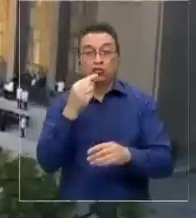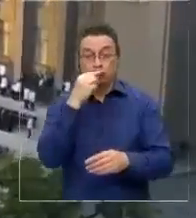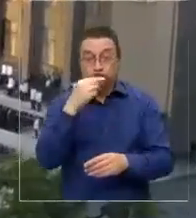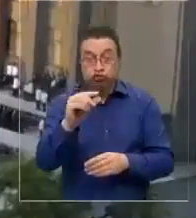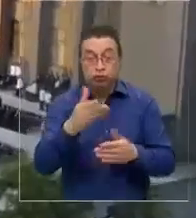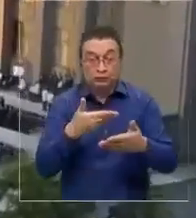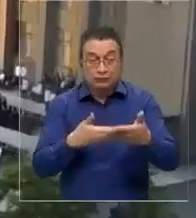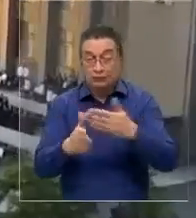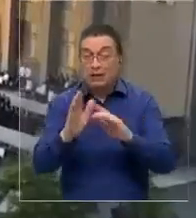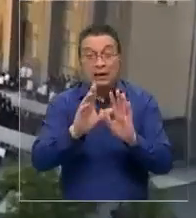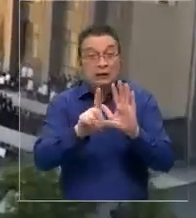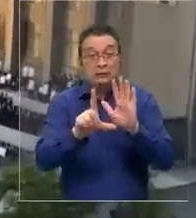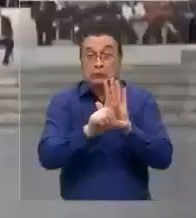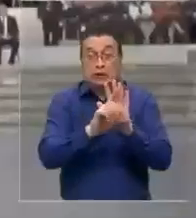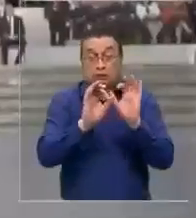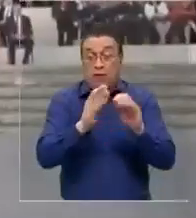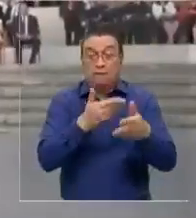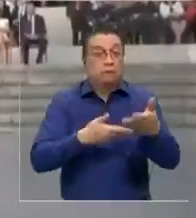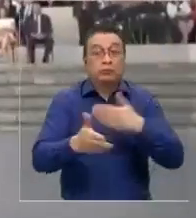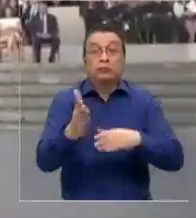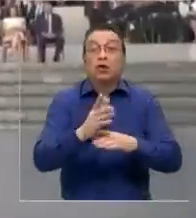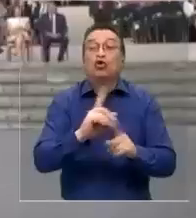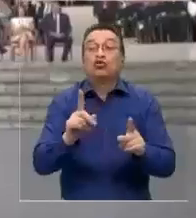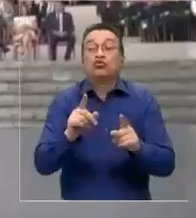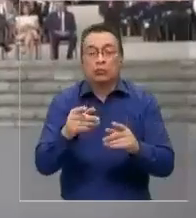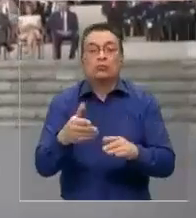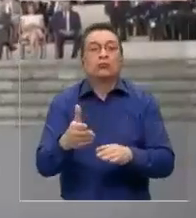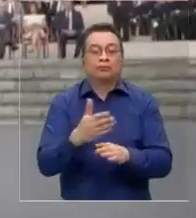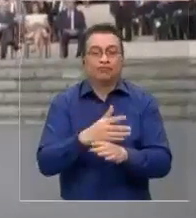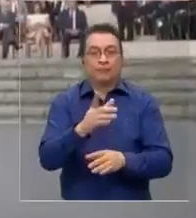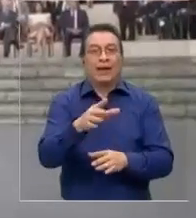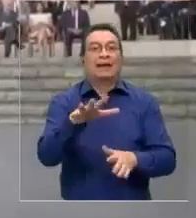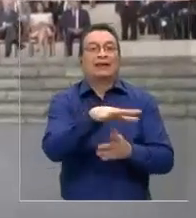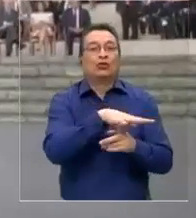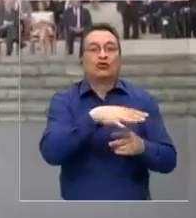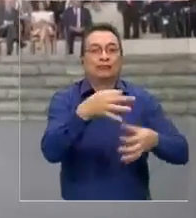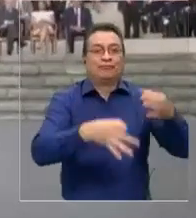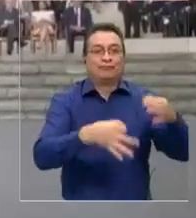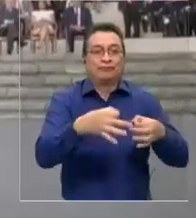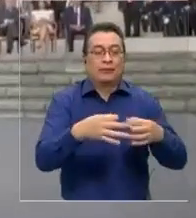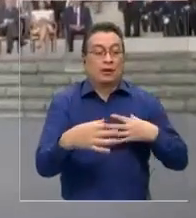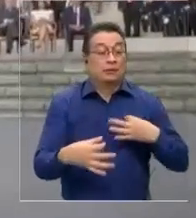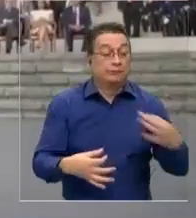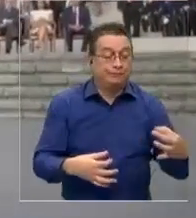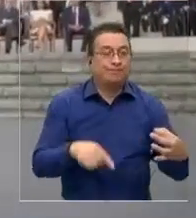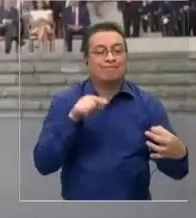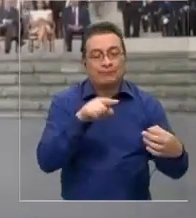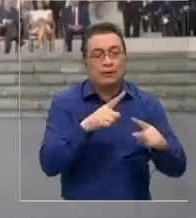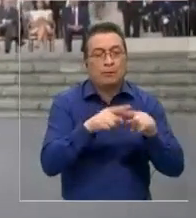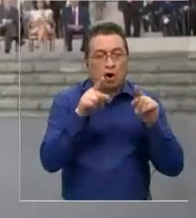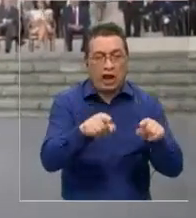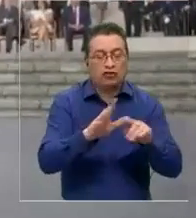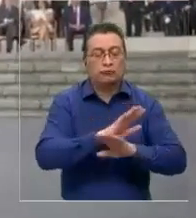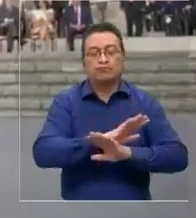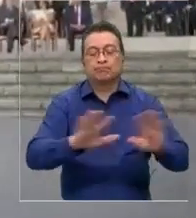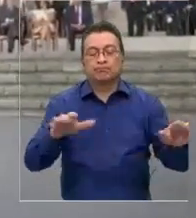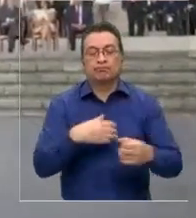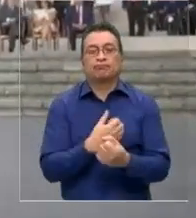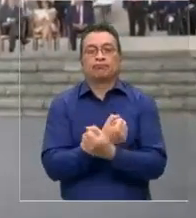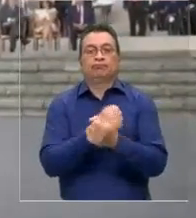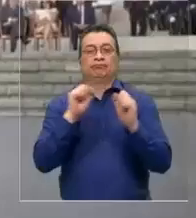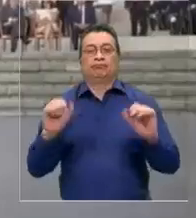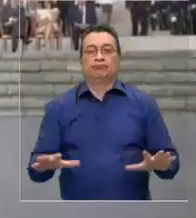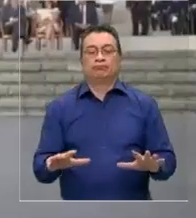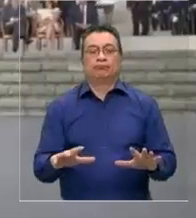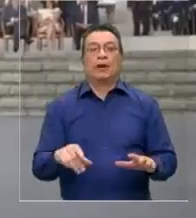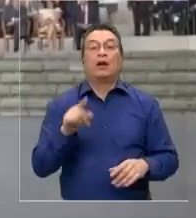días del término legal de su jefatura castrense. La citación judicial de la ministra en visita a Romy Rutherford fue el gatillante para dar un paso al costado,